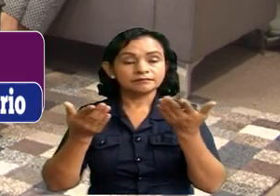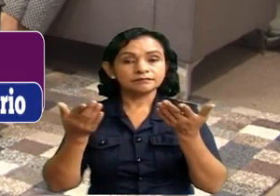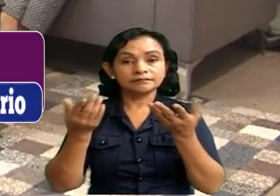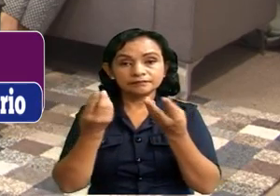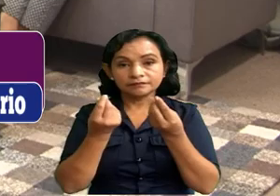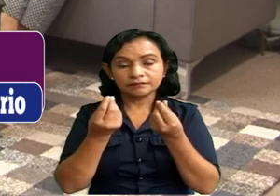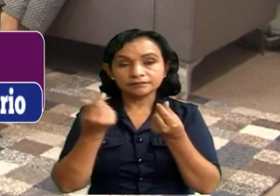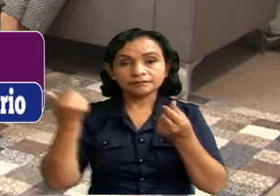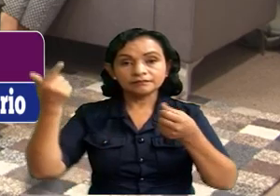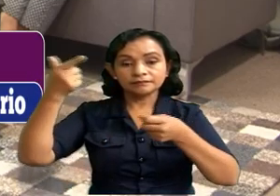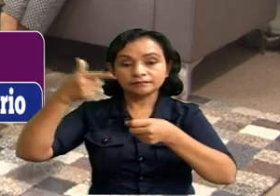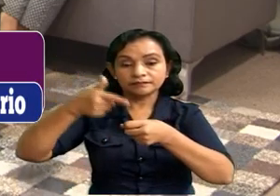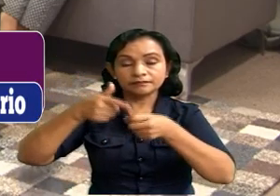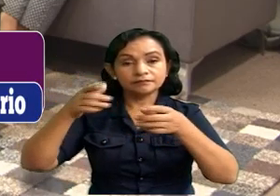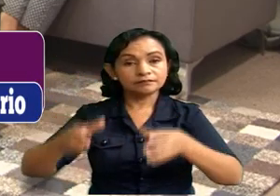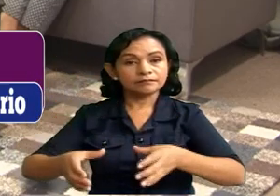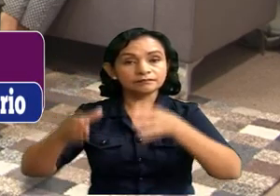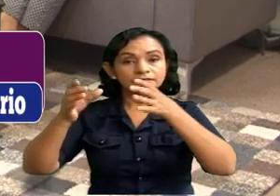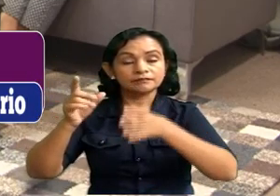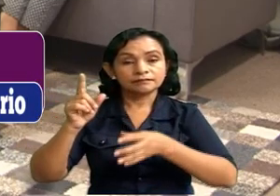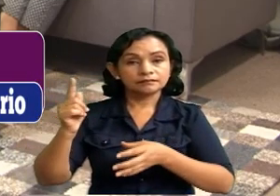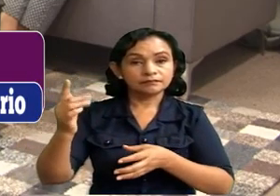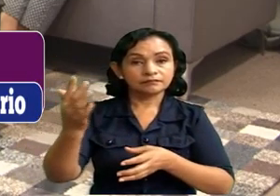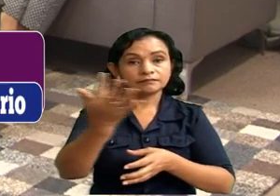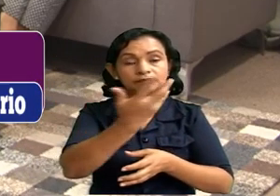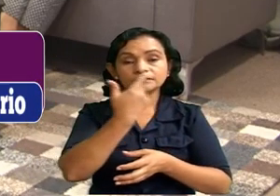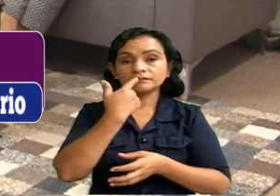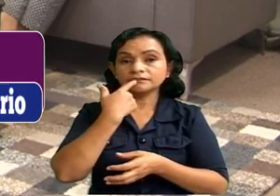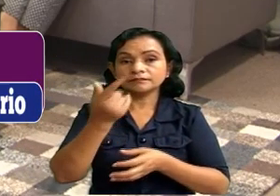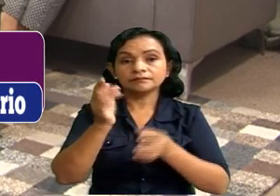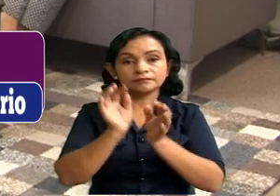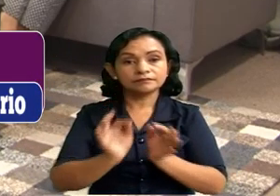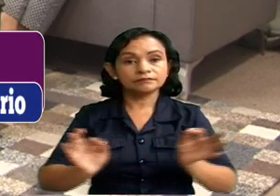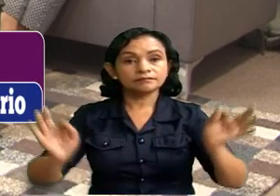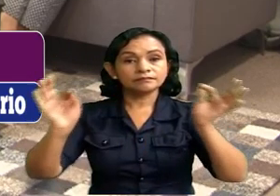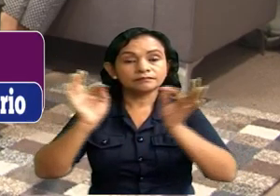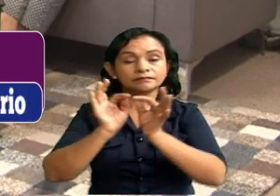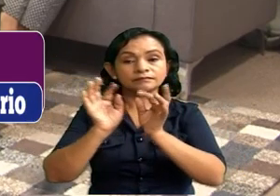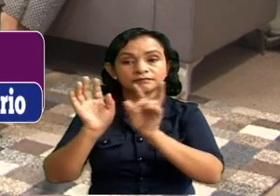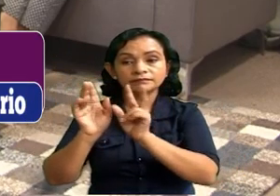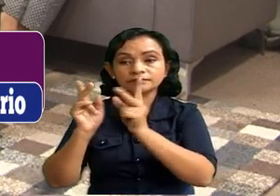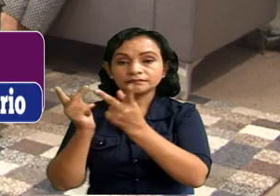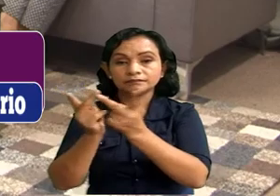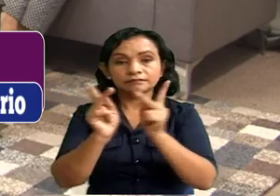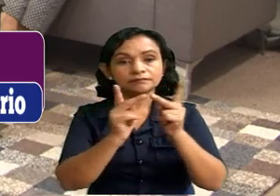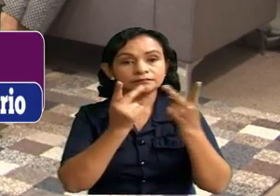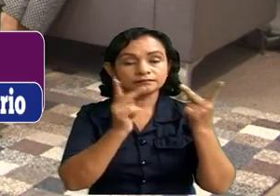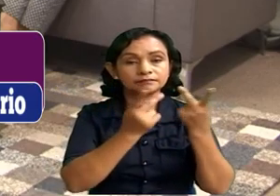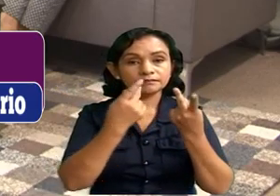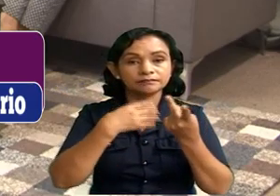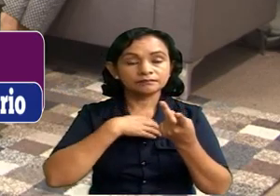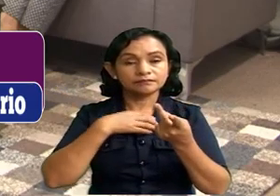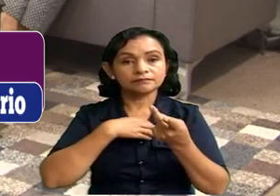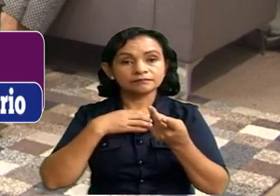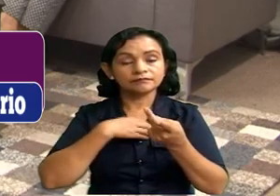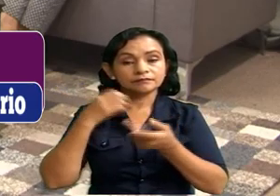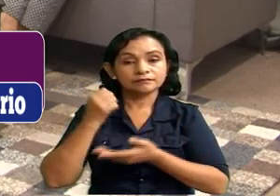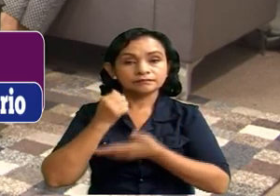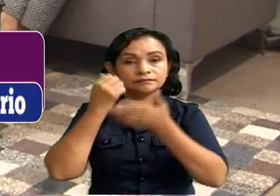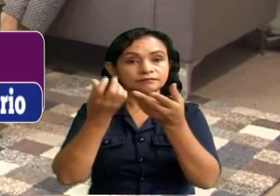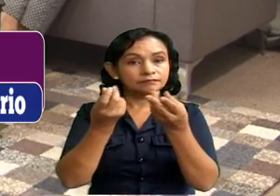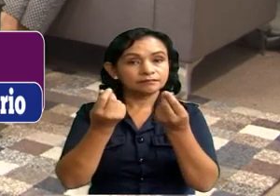recursos petroleros, y nosotros, él decía algo muy importante, cada pueblo tiene sus propias riquezas. Entonces,